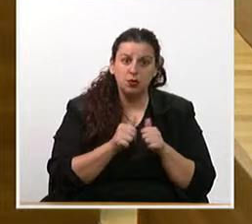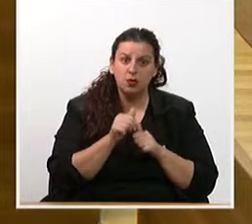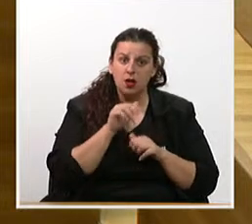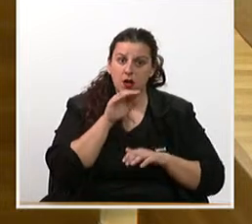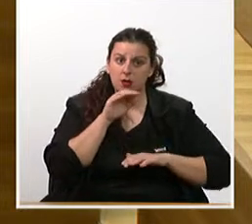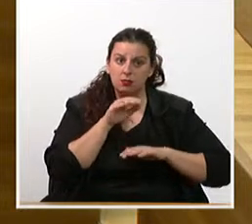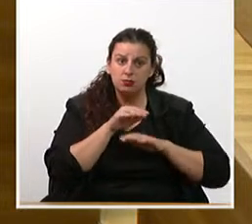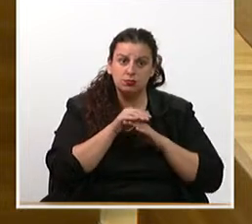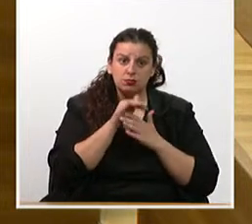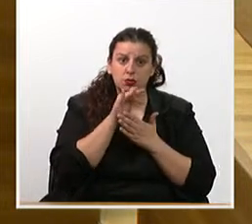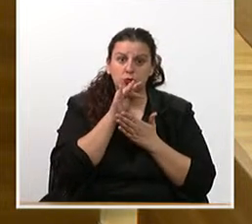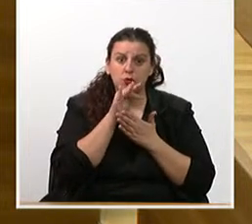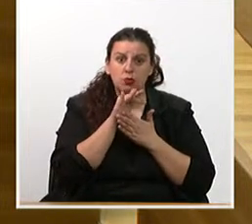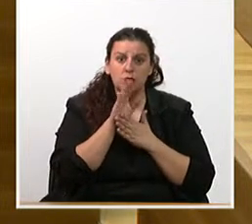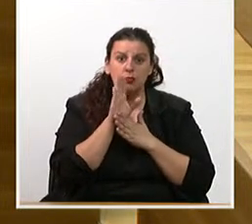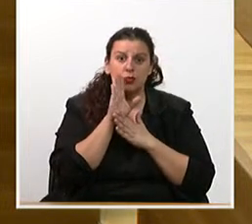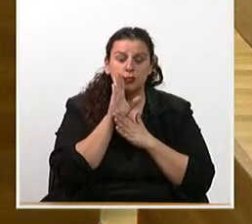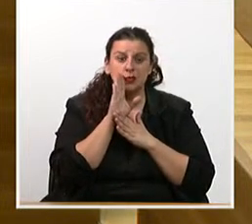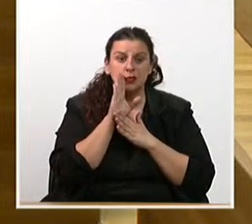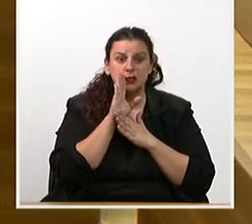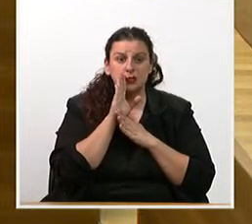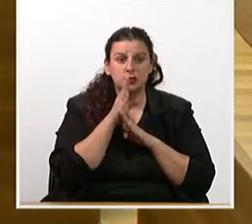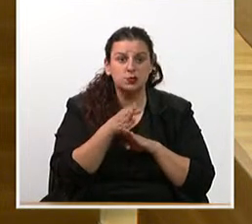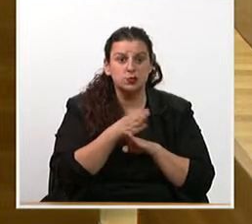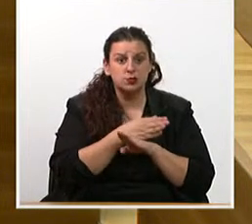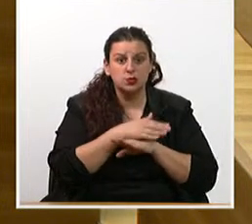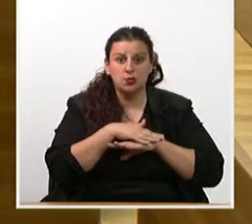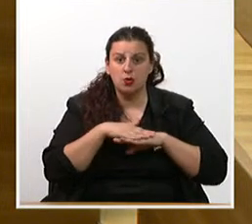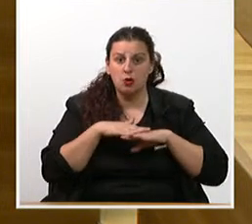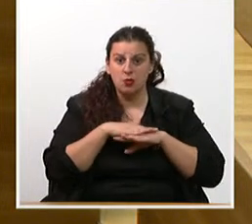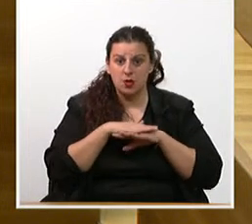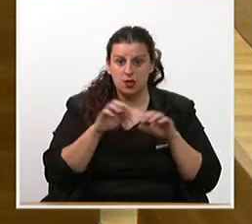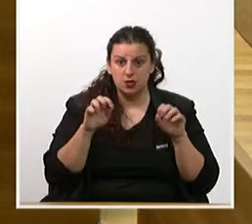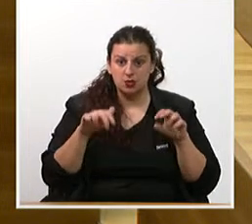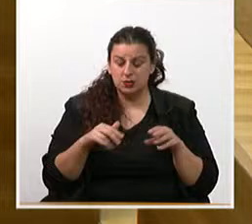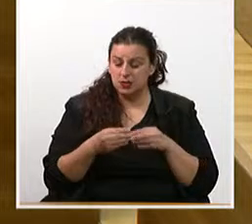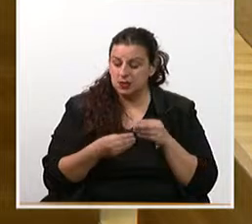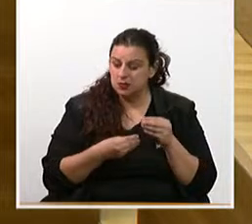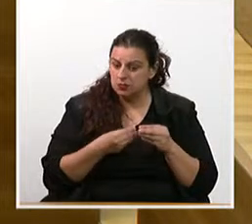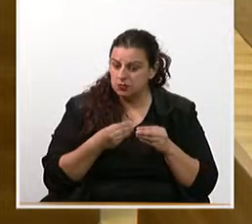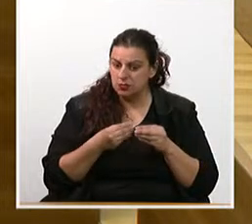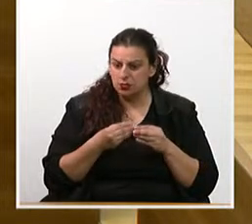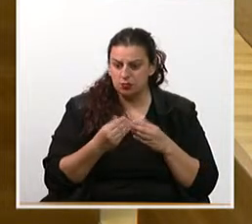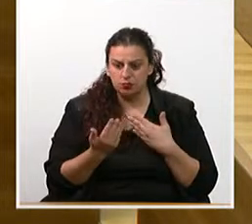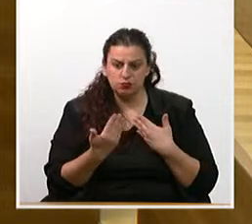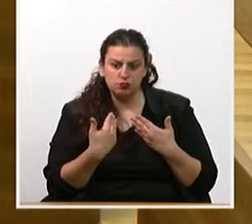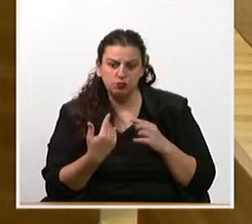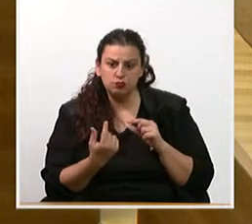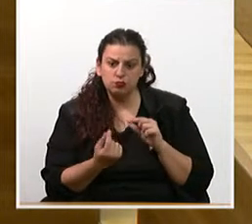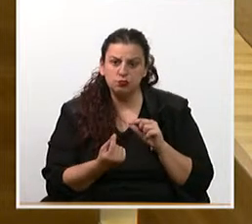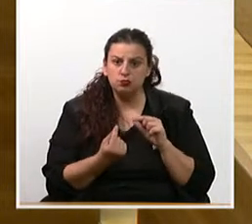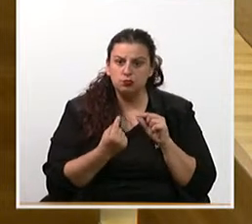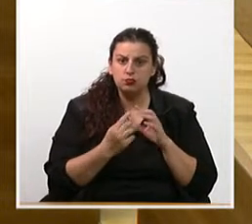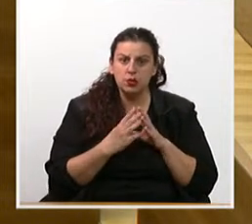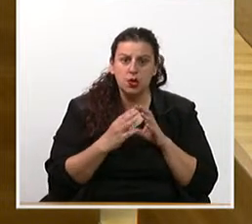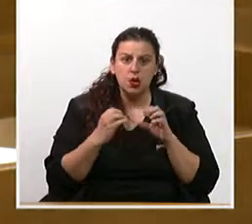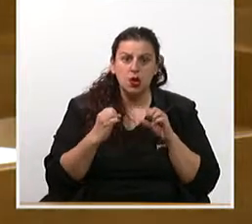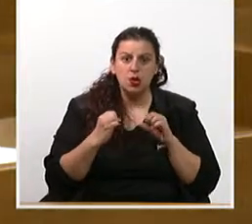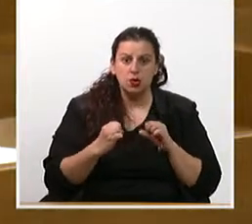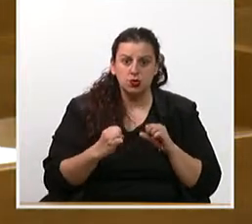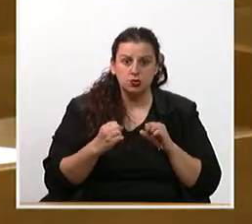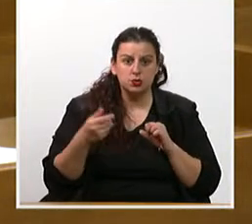compromiso adquirido por el anterior gobierno que se hizo con mucha diálogo con mucho consenso y sobre todo con